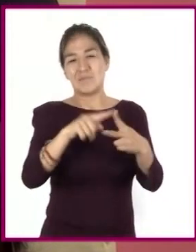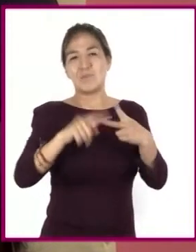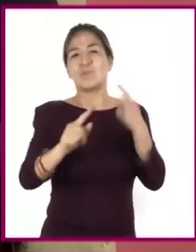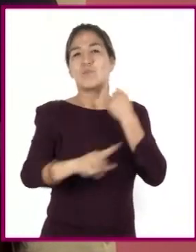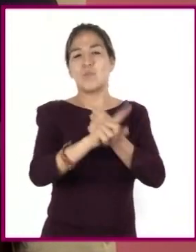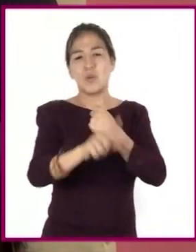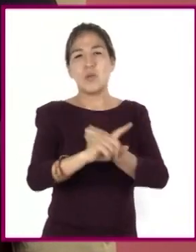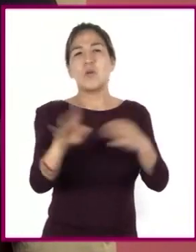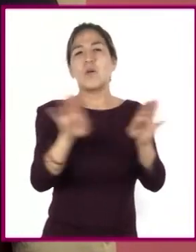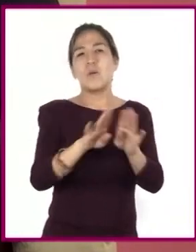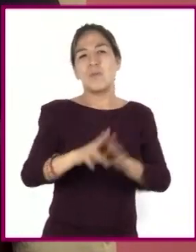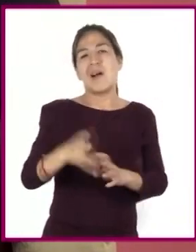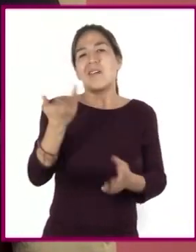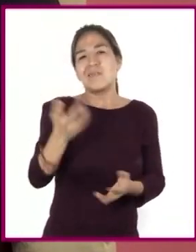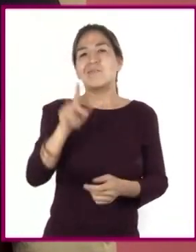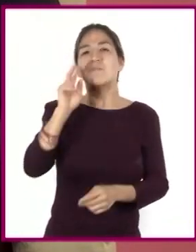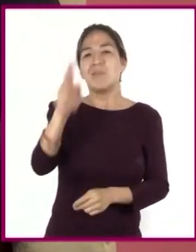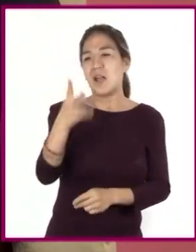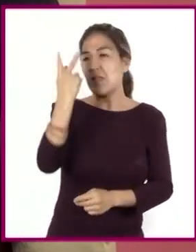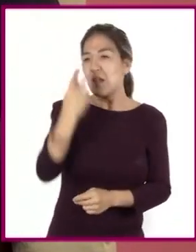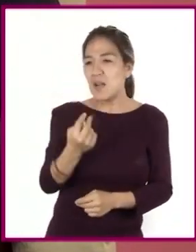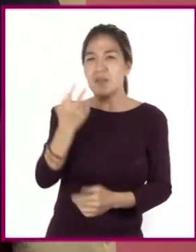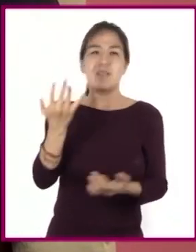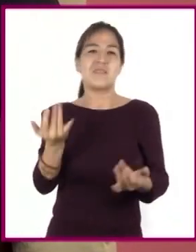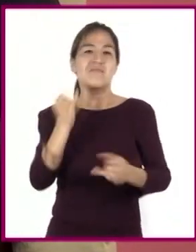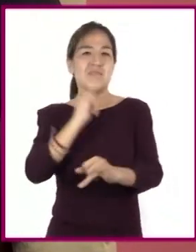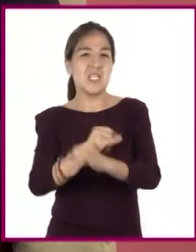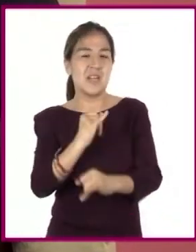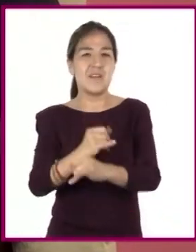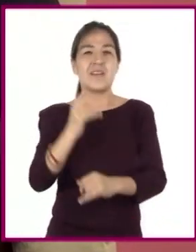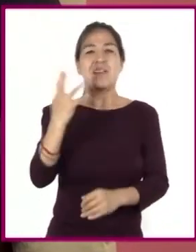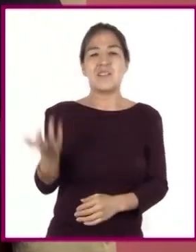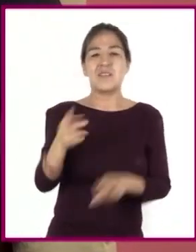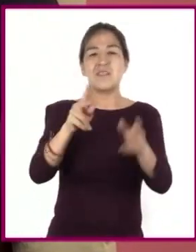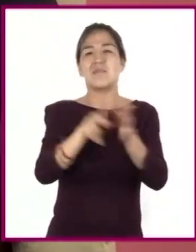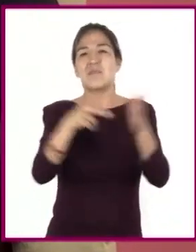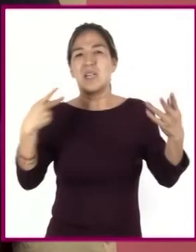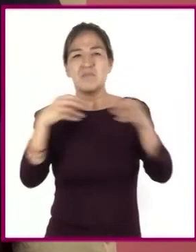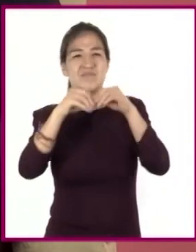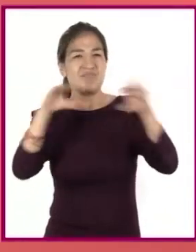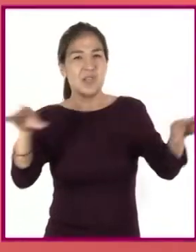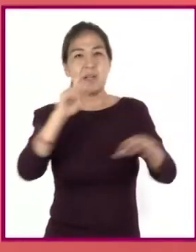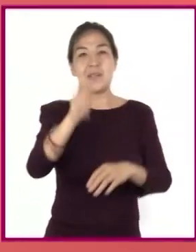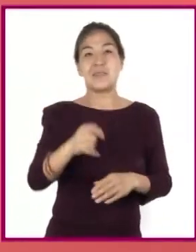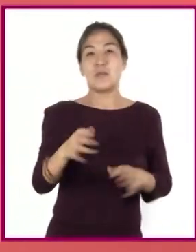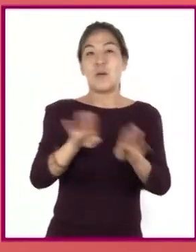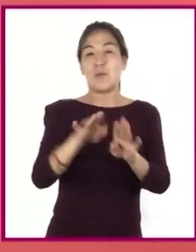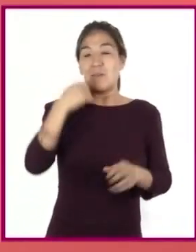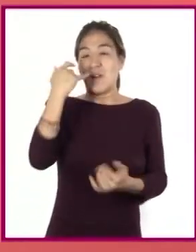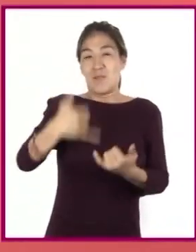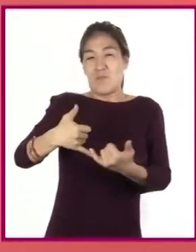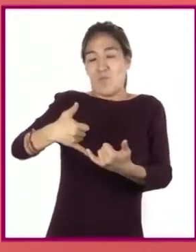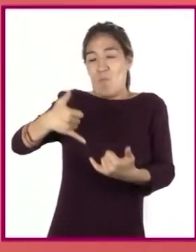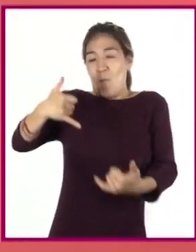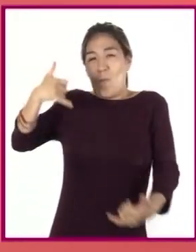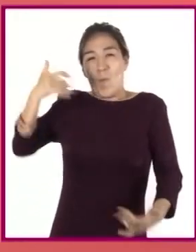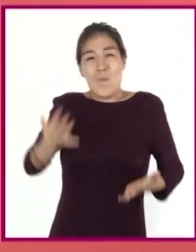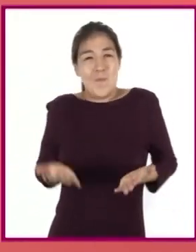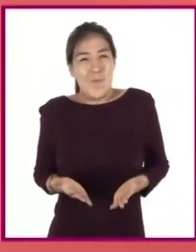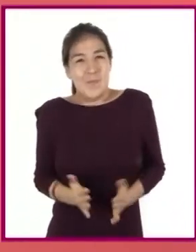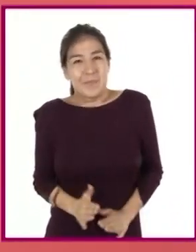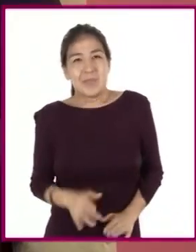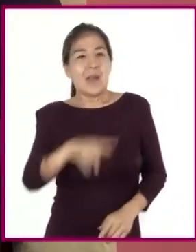una mala imagen que dan a veces los medios de comunicación con respecto a la excesiva delgadez. Entonces, a veces hay adolescentes